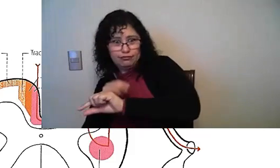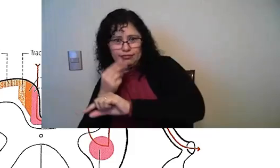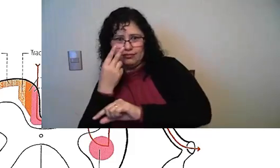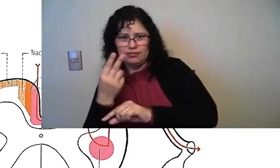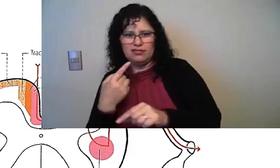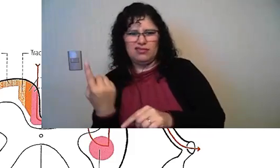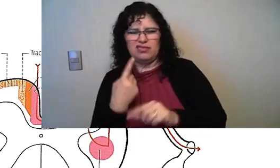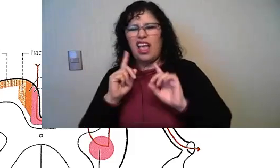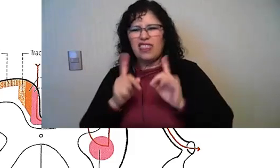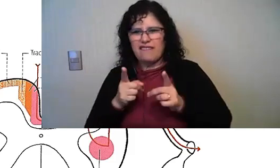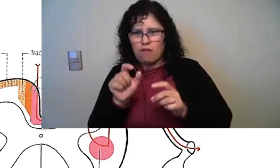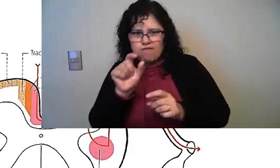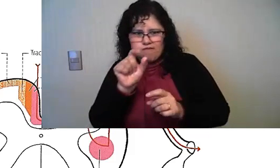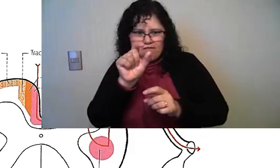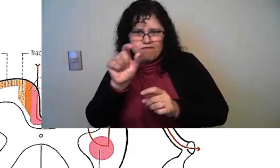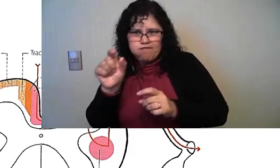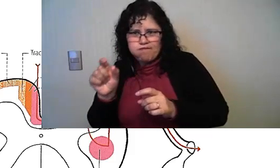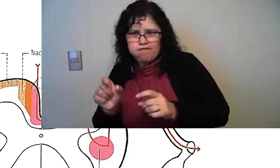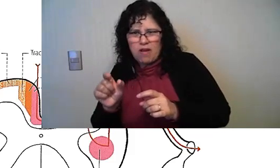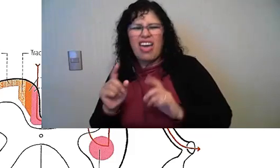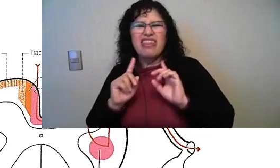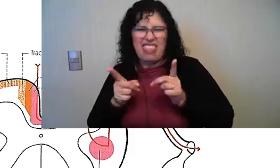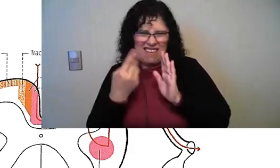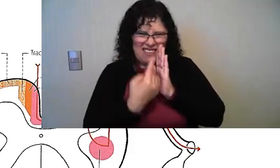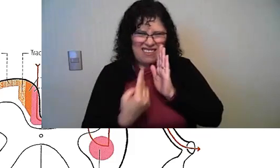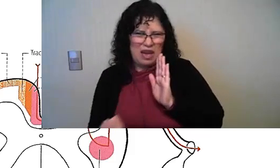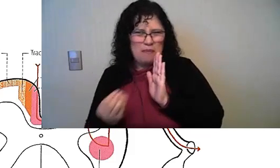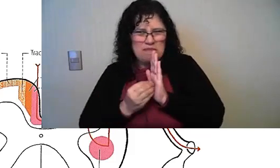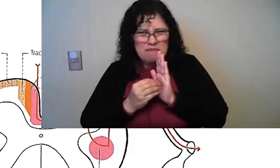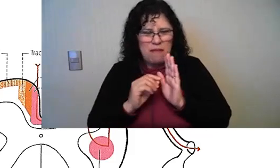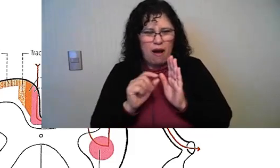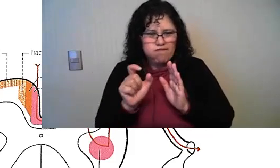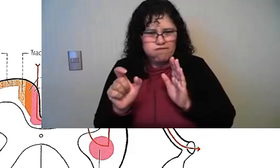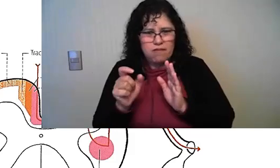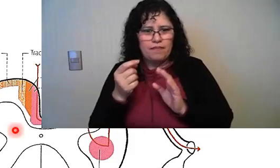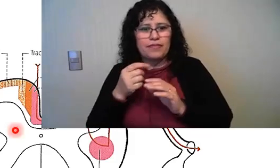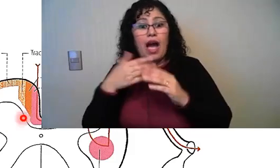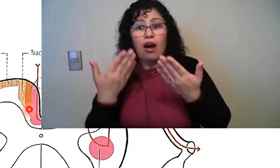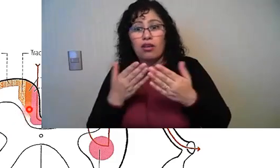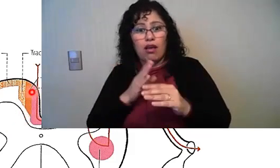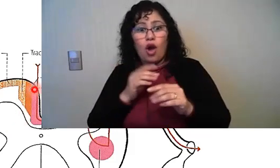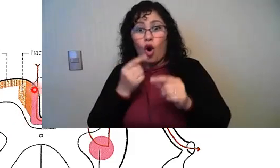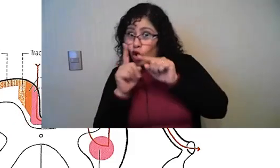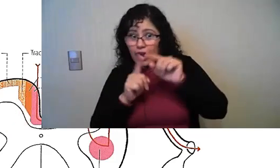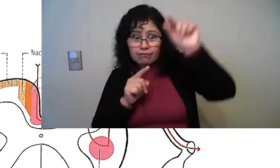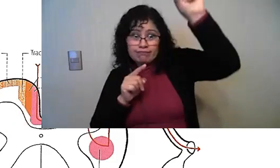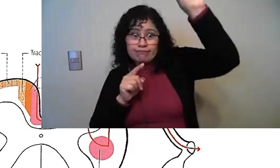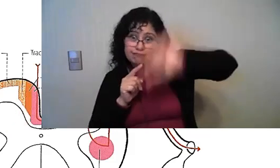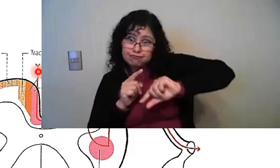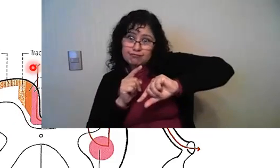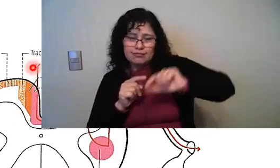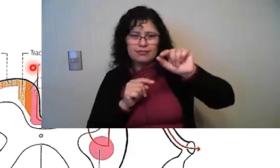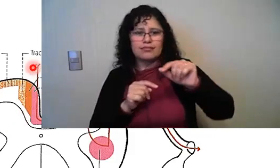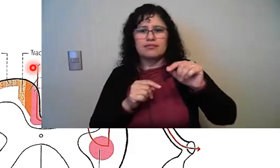poco más gruesa, de los axones, sigue en forma directa. Y habíamos dicho que el tracto córtico espinal